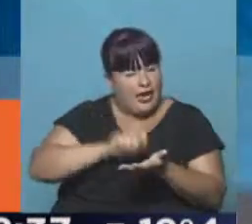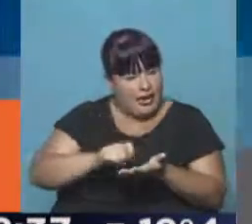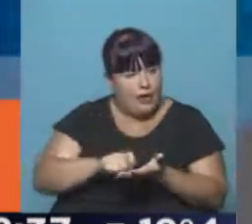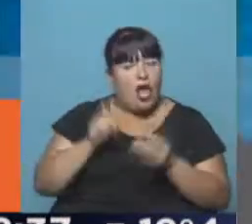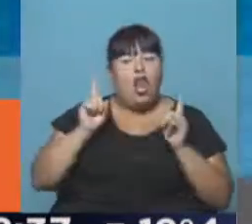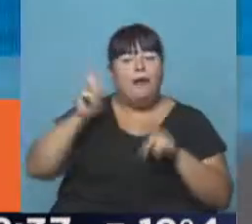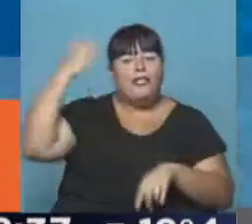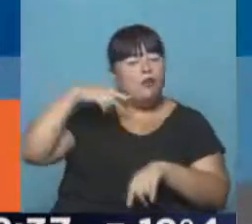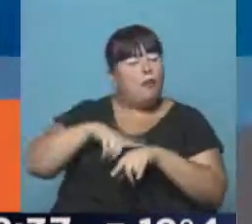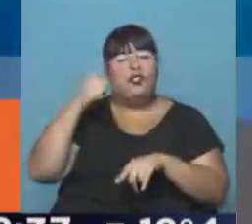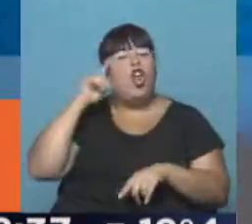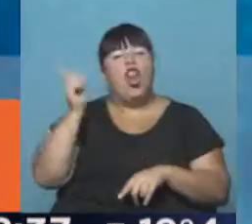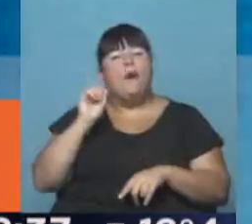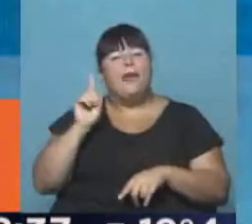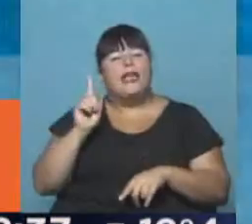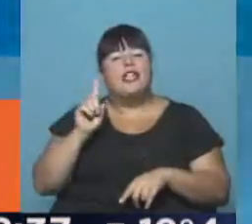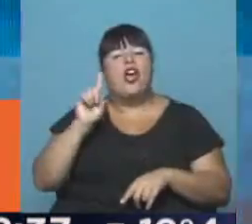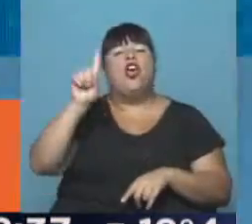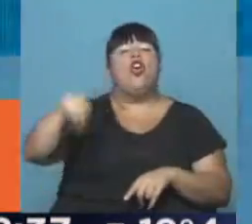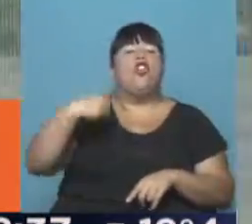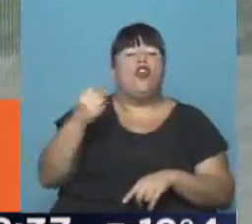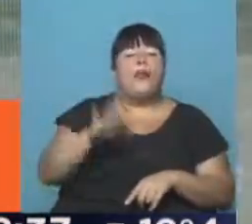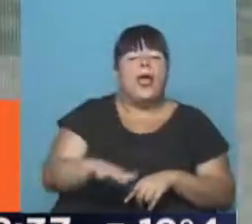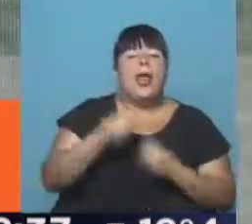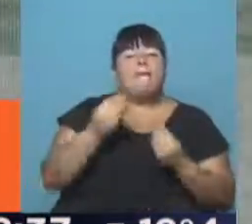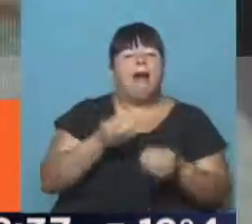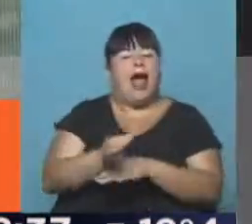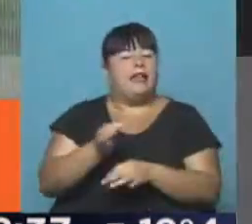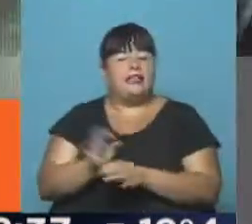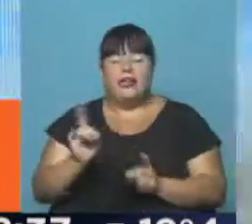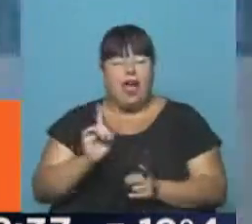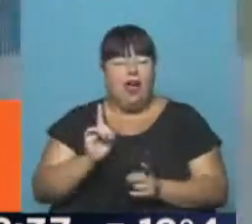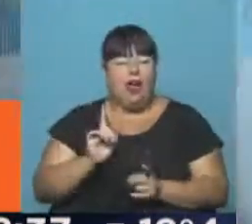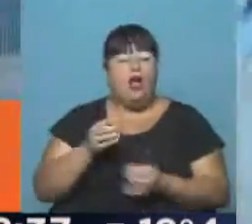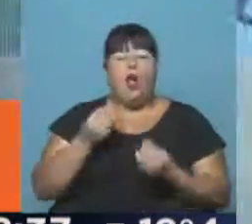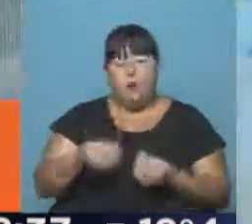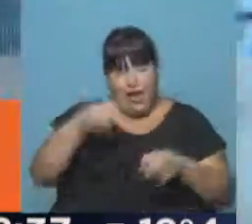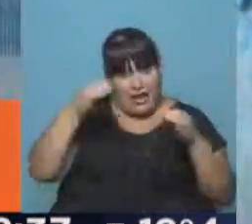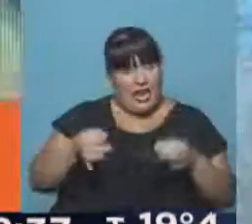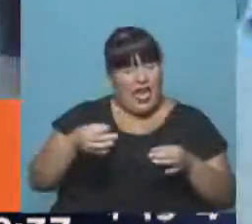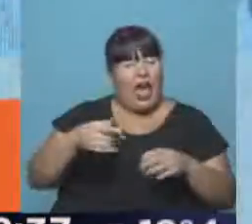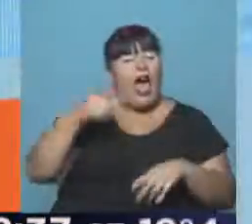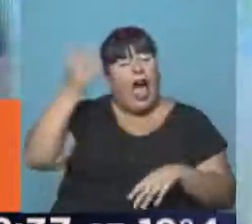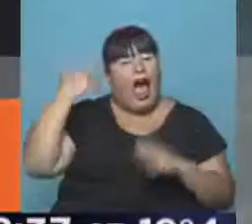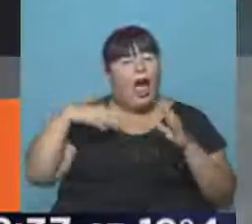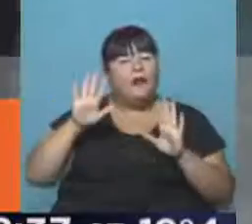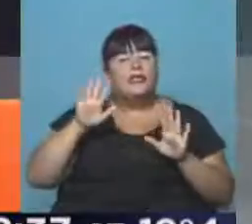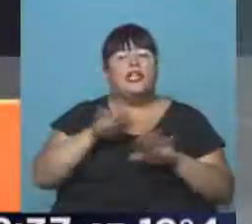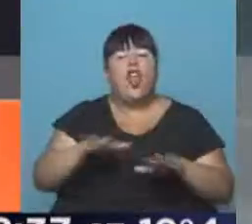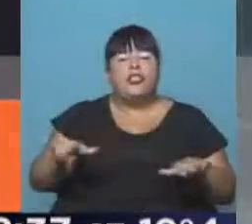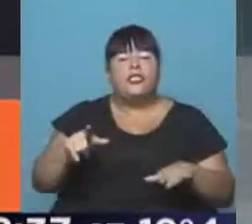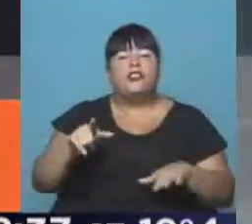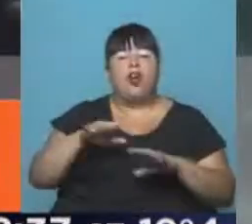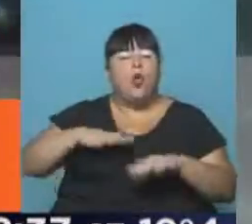docentes de esa época no se planteaban de dónde venía el chico para poder enseñar. porque en realidad muchas veces se encontraba con que